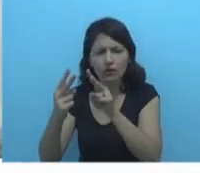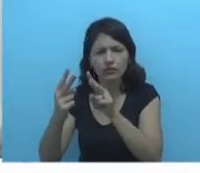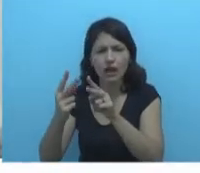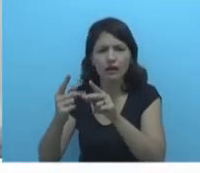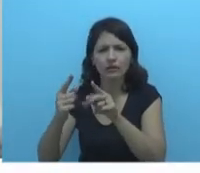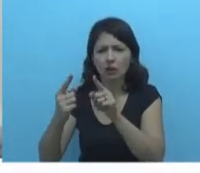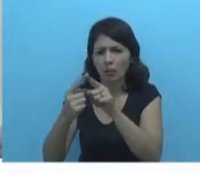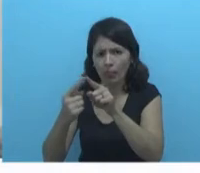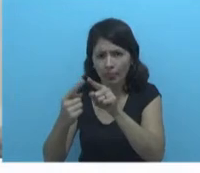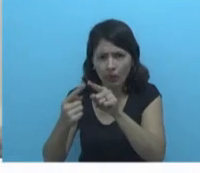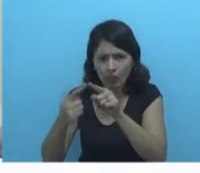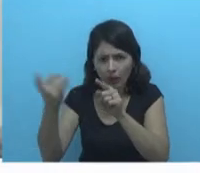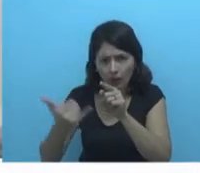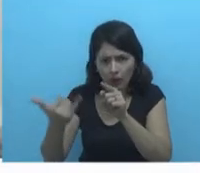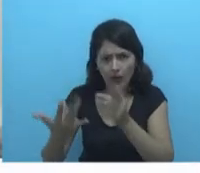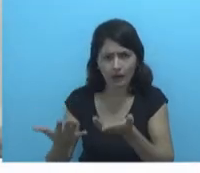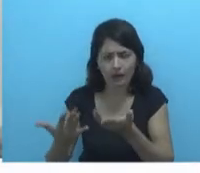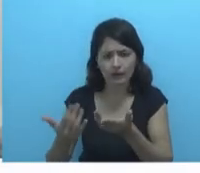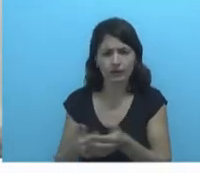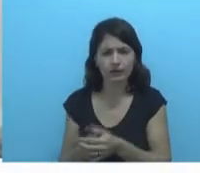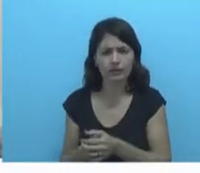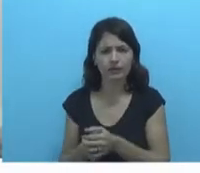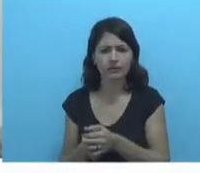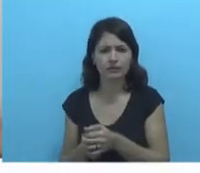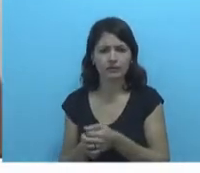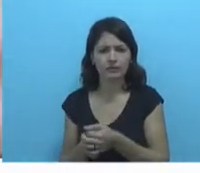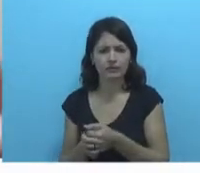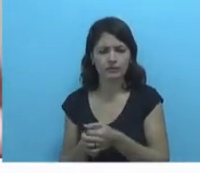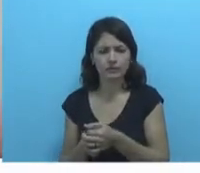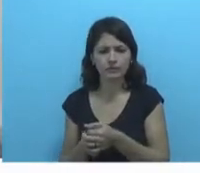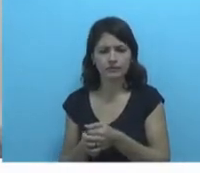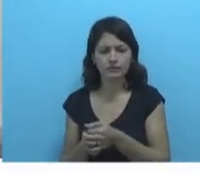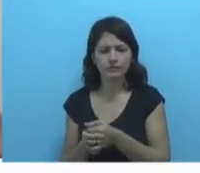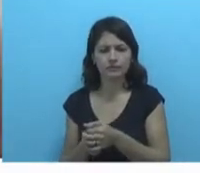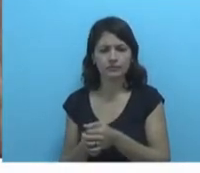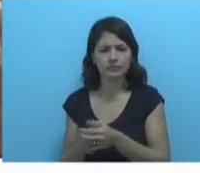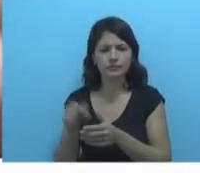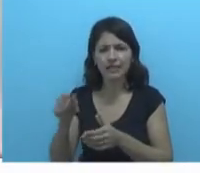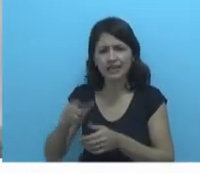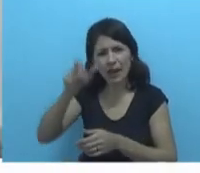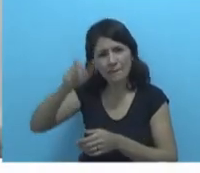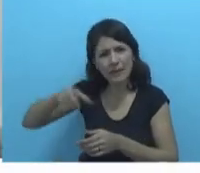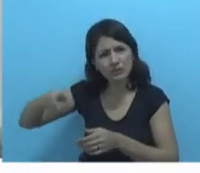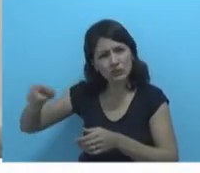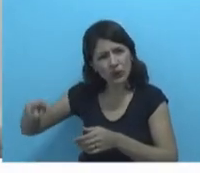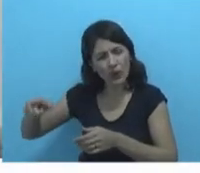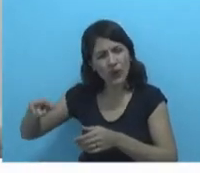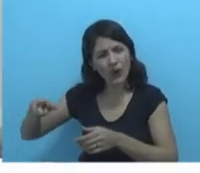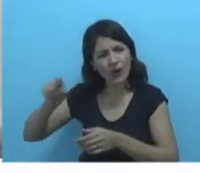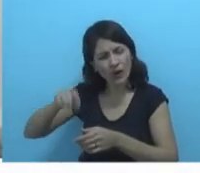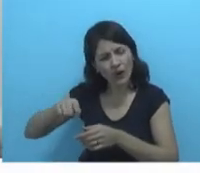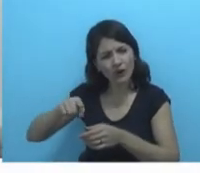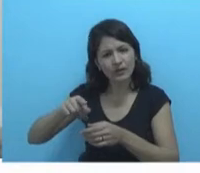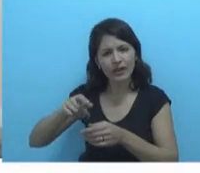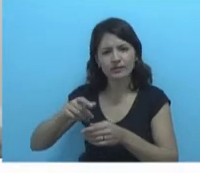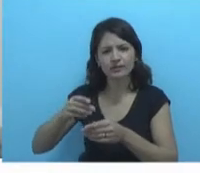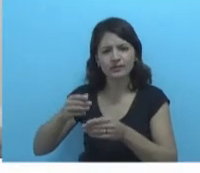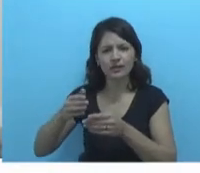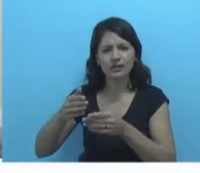afuera, pero son aquellos que de alguna manera van en embarcaciones